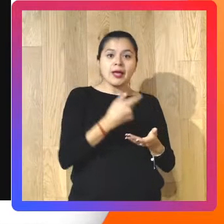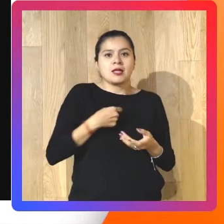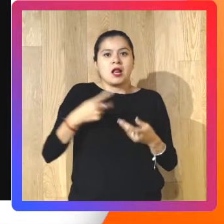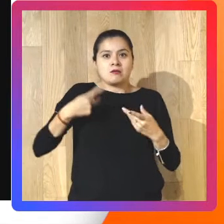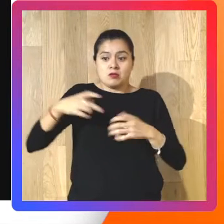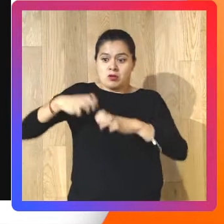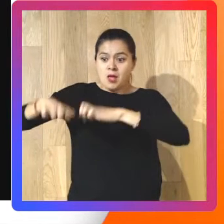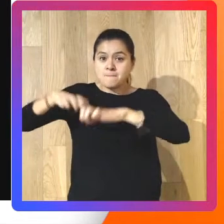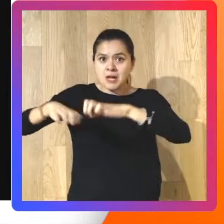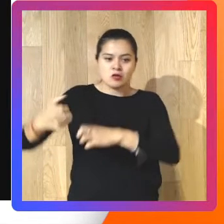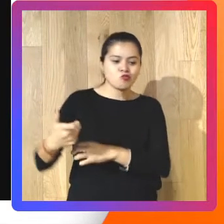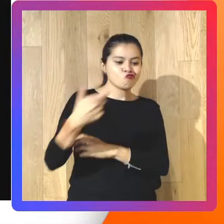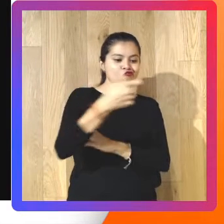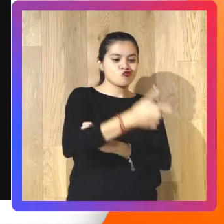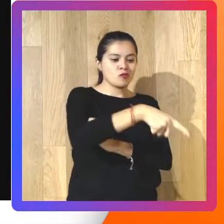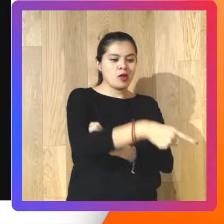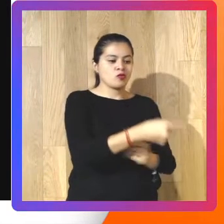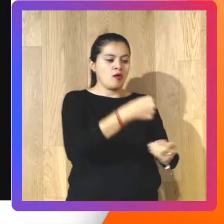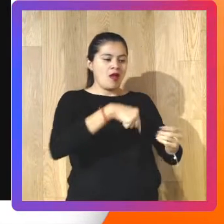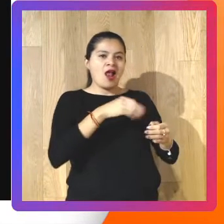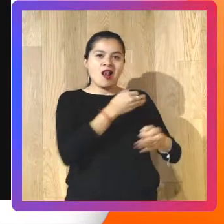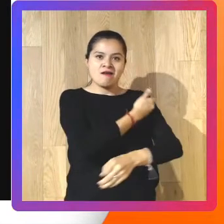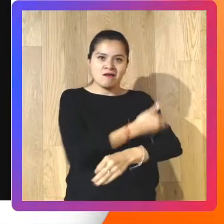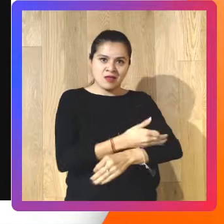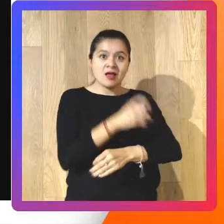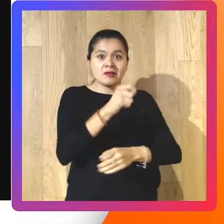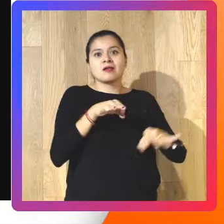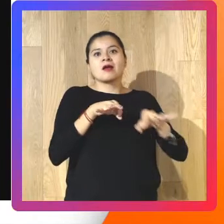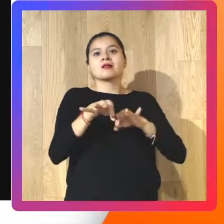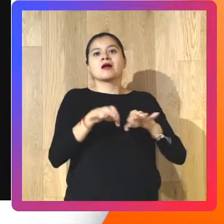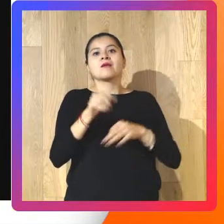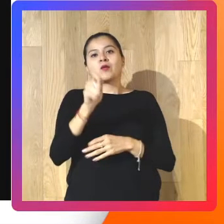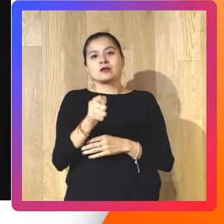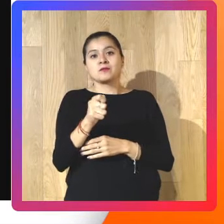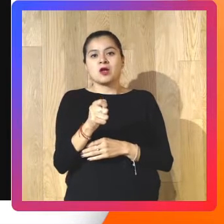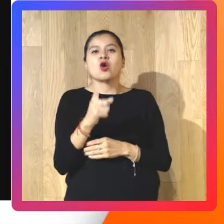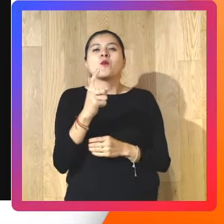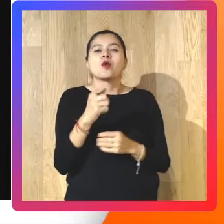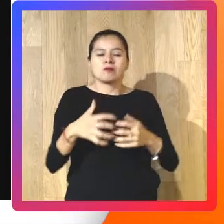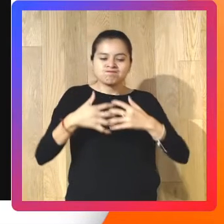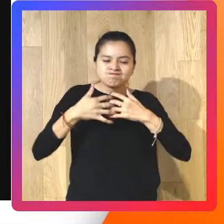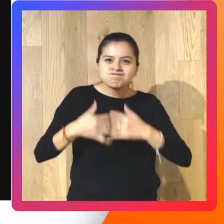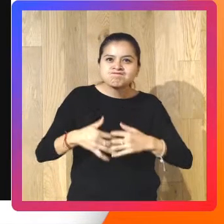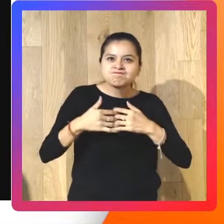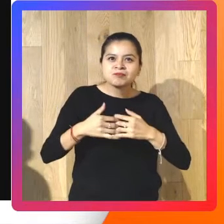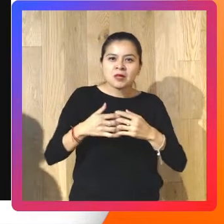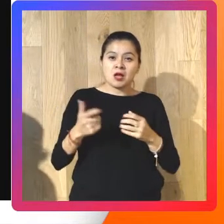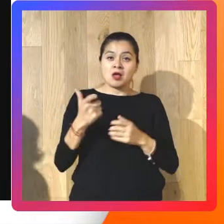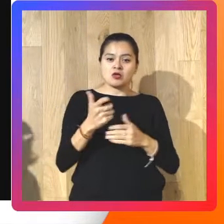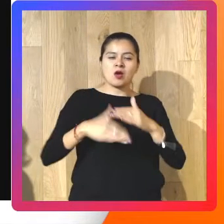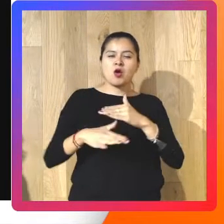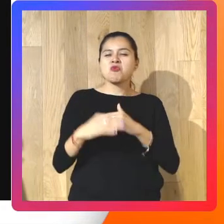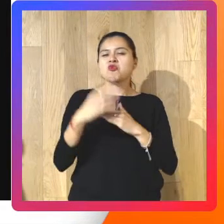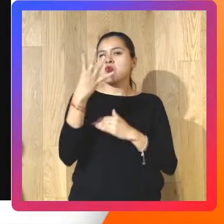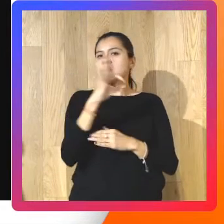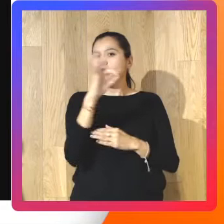pagan, ¿verdad? Es el trabajo. Entonces, el motor O sea, el ingreso creció en promedio